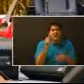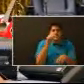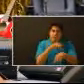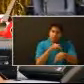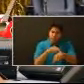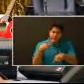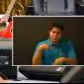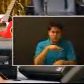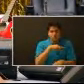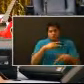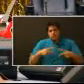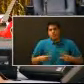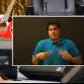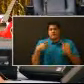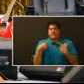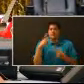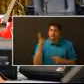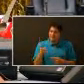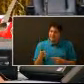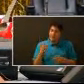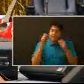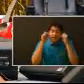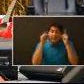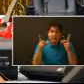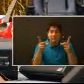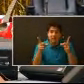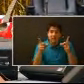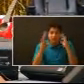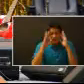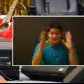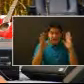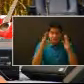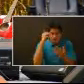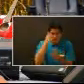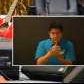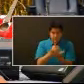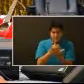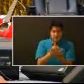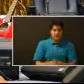vivir y que estemos despiertos. Amén.